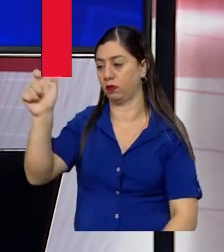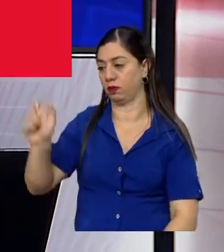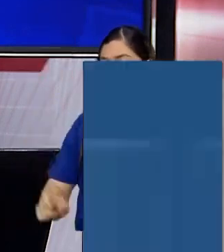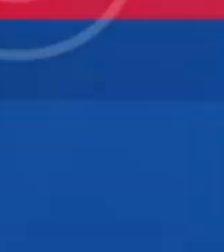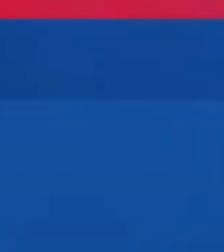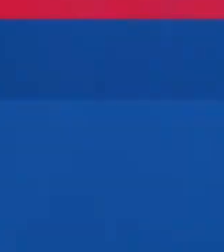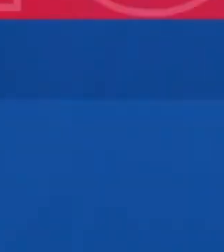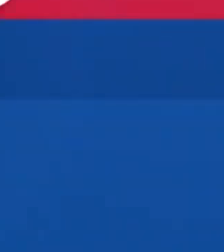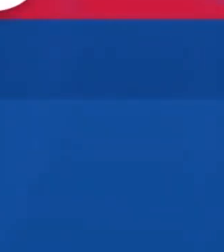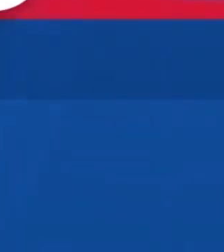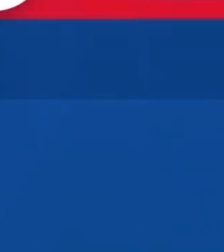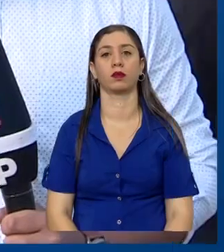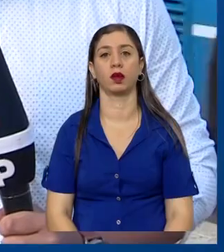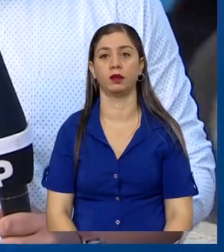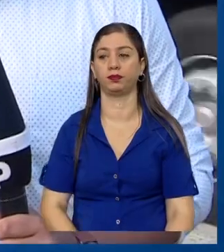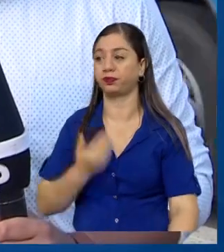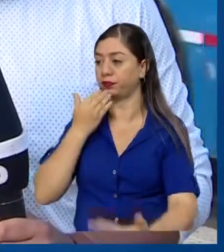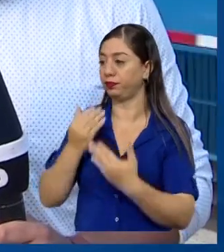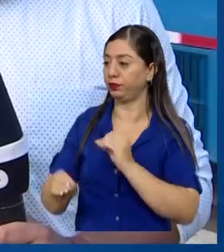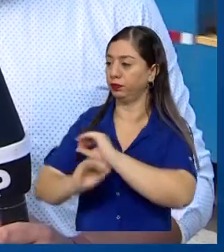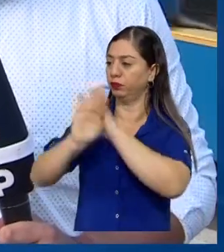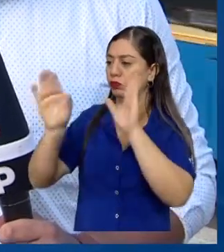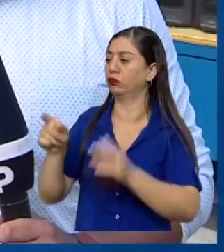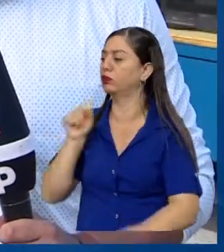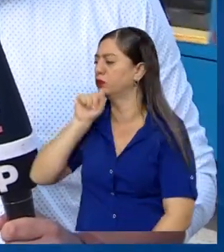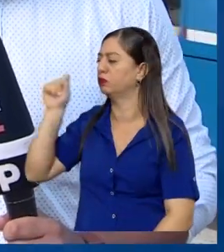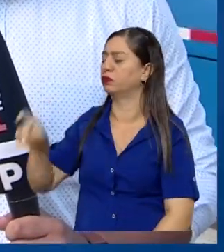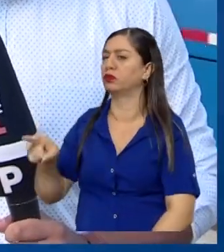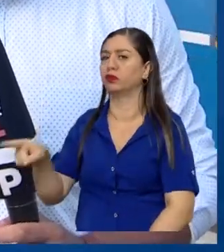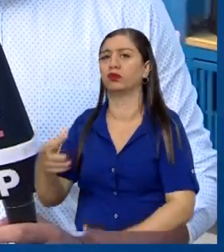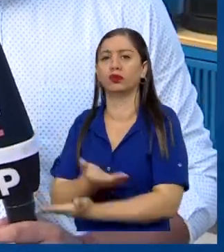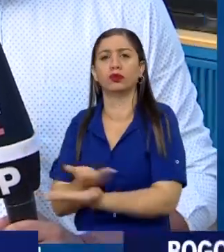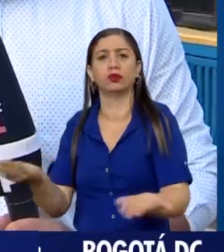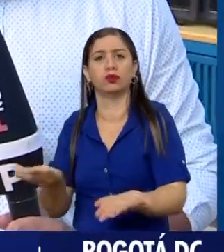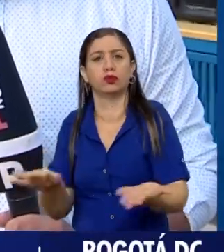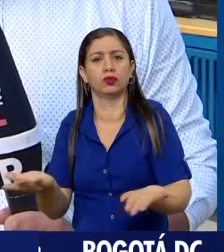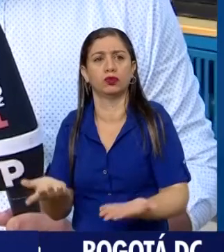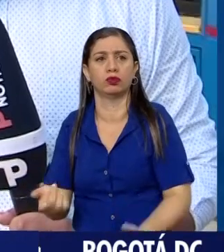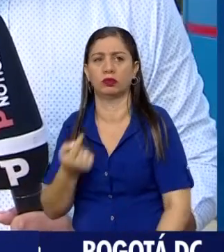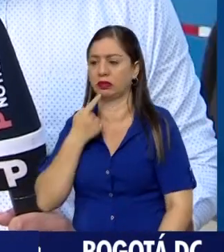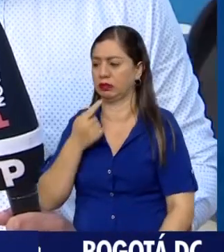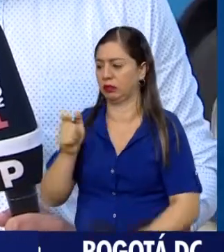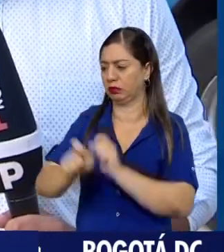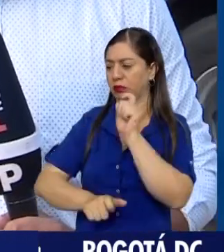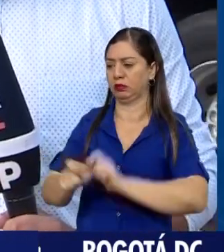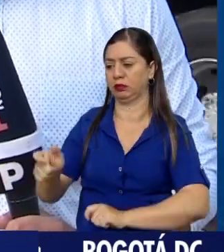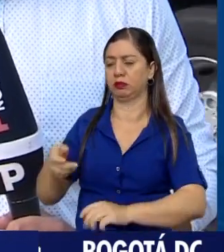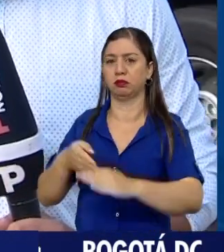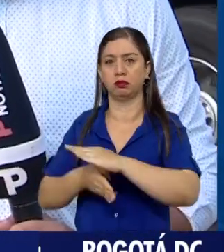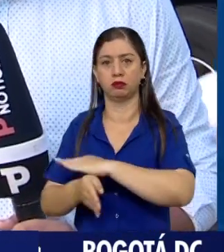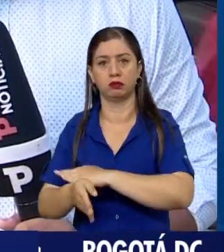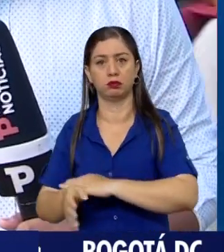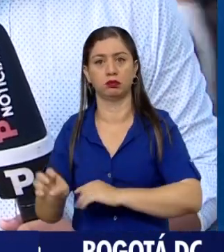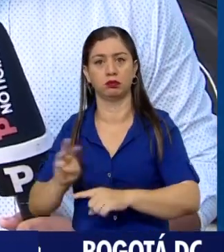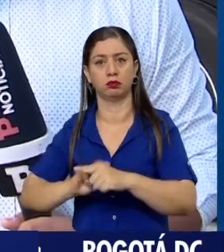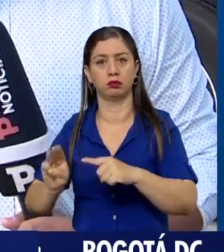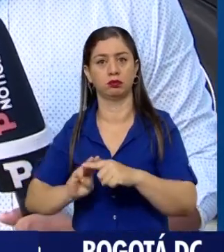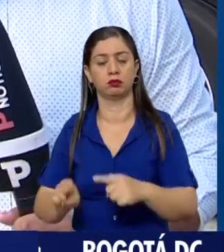Castrillón. Alejandro, buenos días. ¿Dónde se encuentra exactamente y qué le dicen los usuarios?